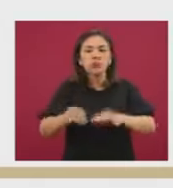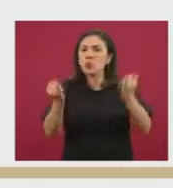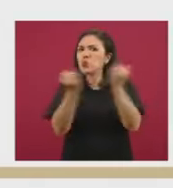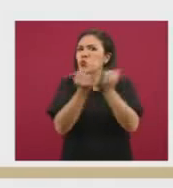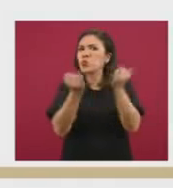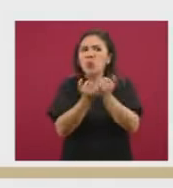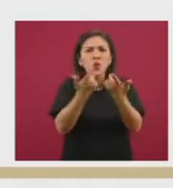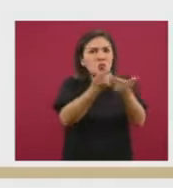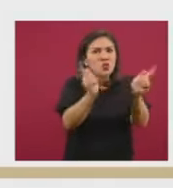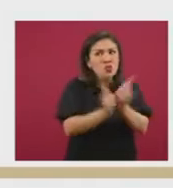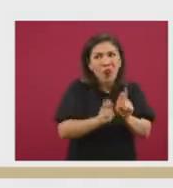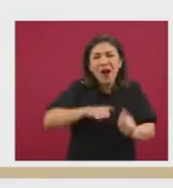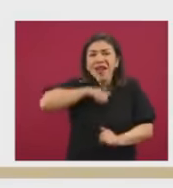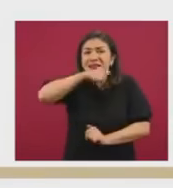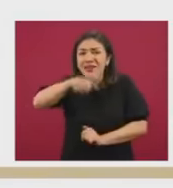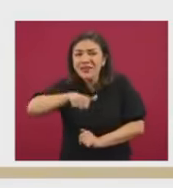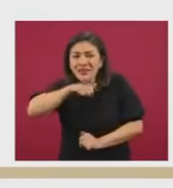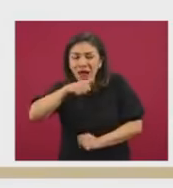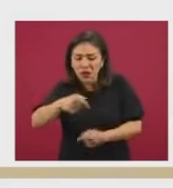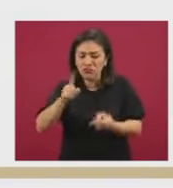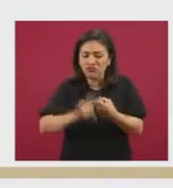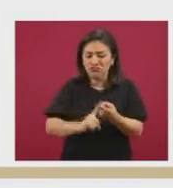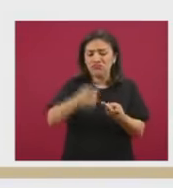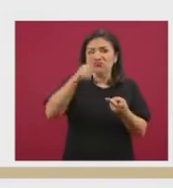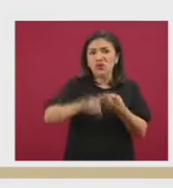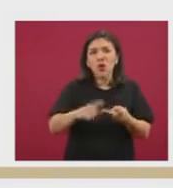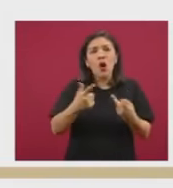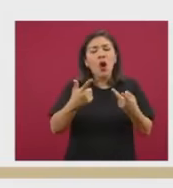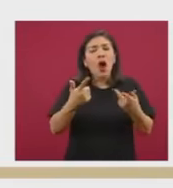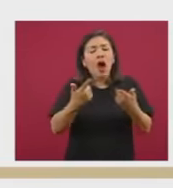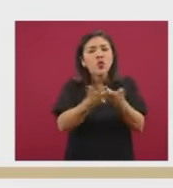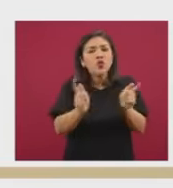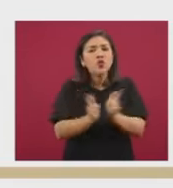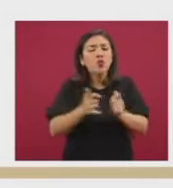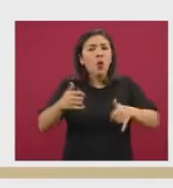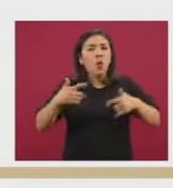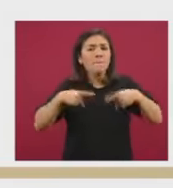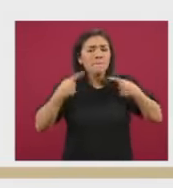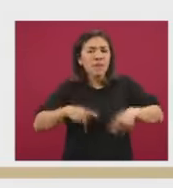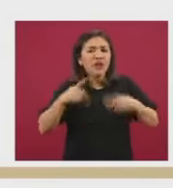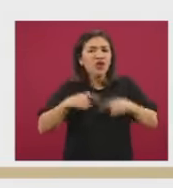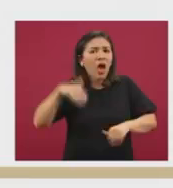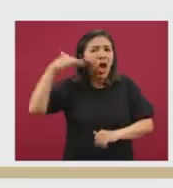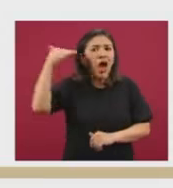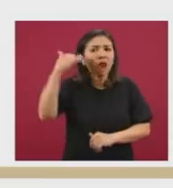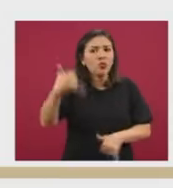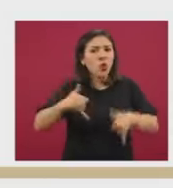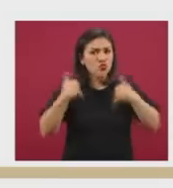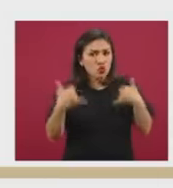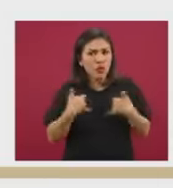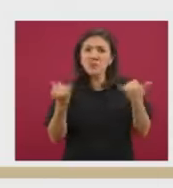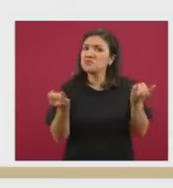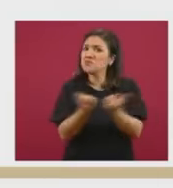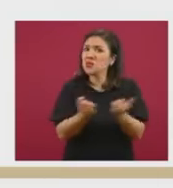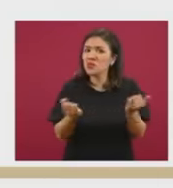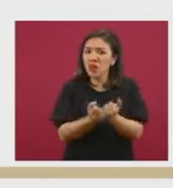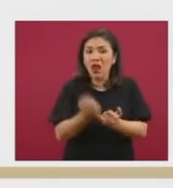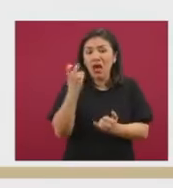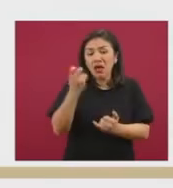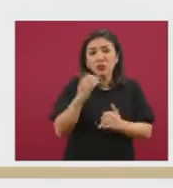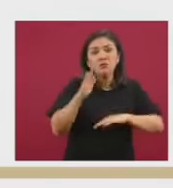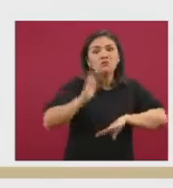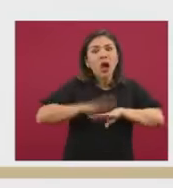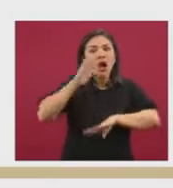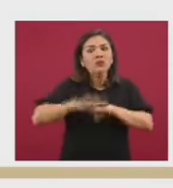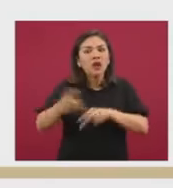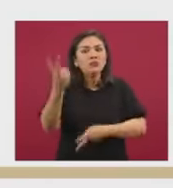grupos de adultos mayores, pero también en los adultos jóvenes. Y como podemos ver, aunque ya en los adultos jóvenes este exceso de